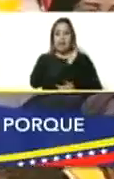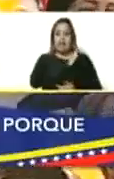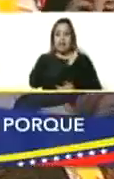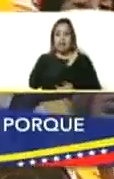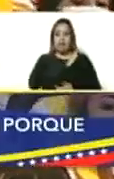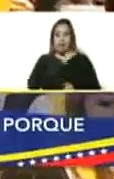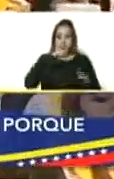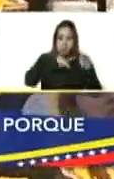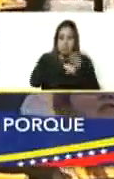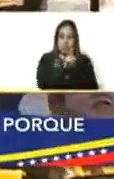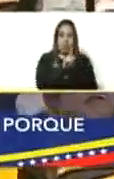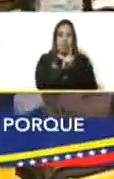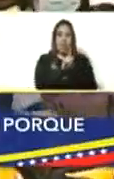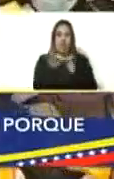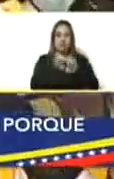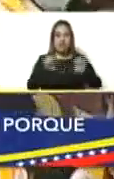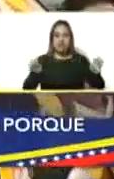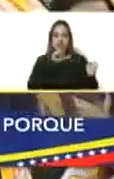educación gratuita y de calidad,